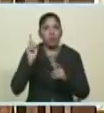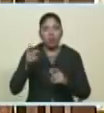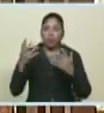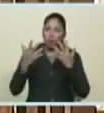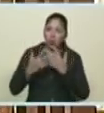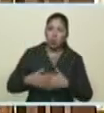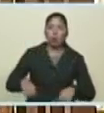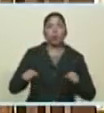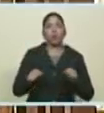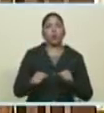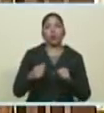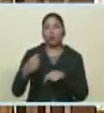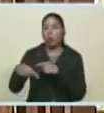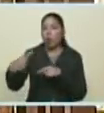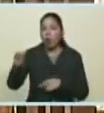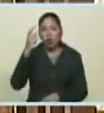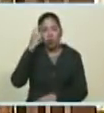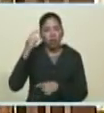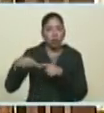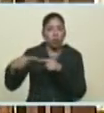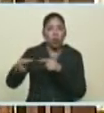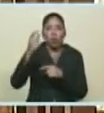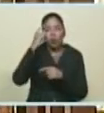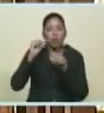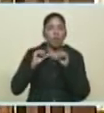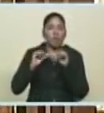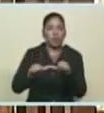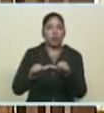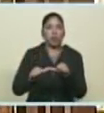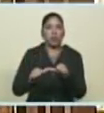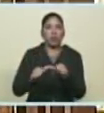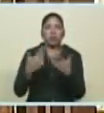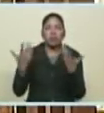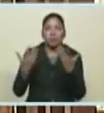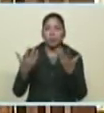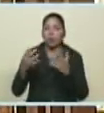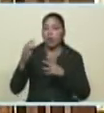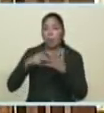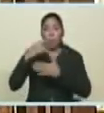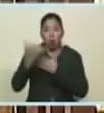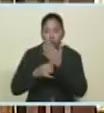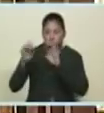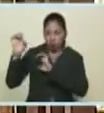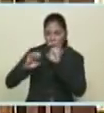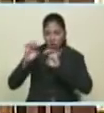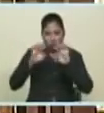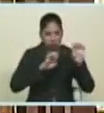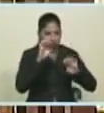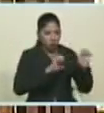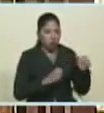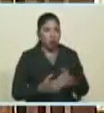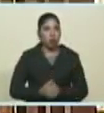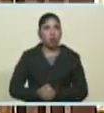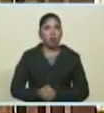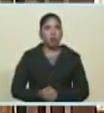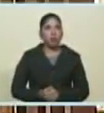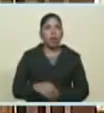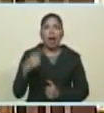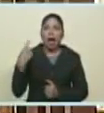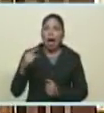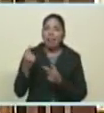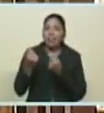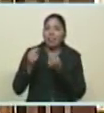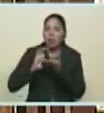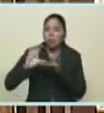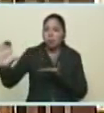cada vez, cada día. Una instancia permanente de evaluación de proyectos para las regiones. Tiene unos recursos,